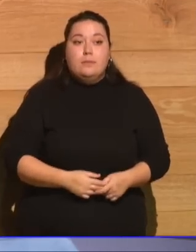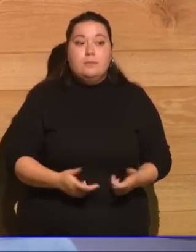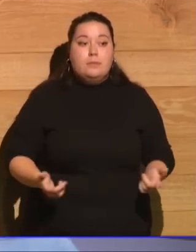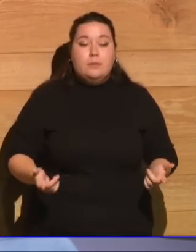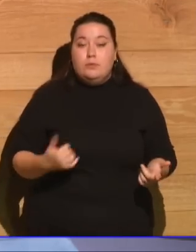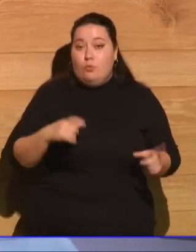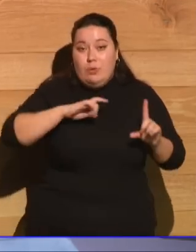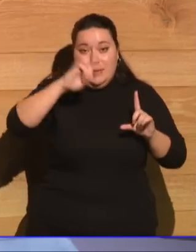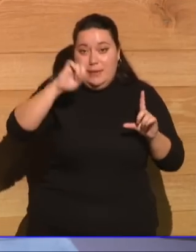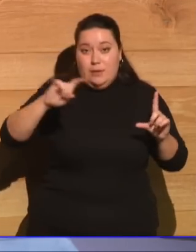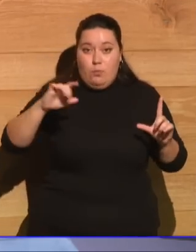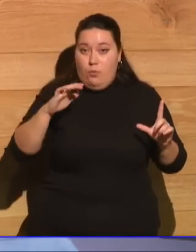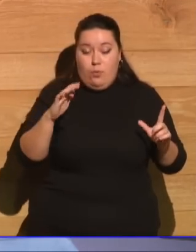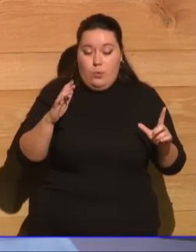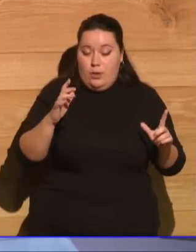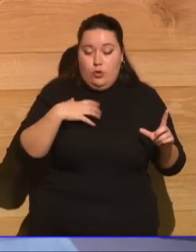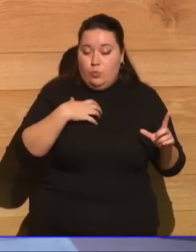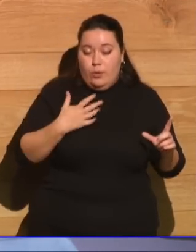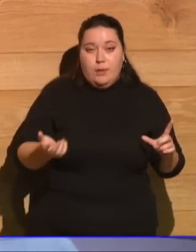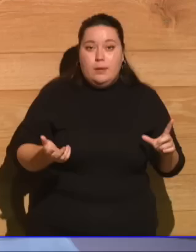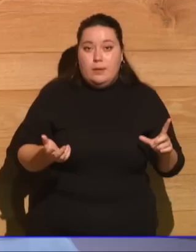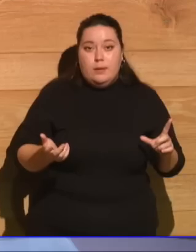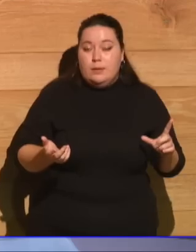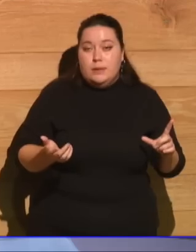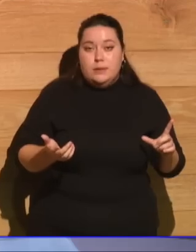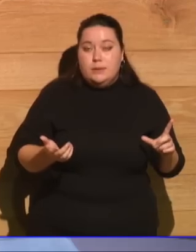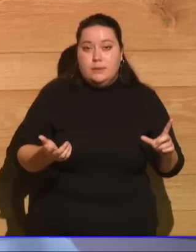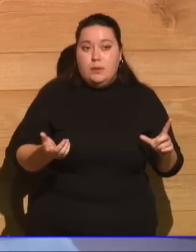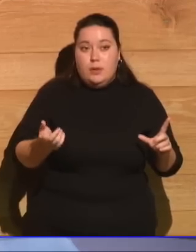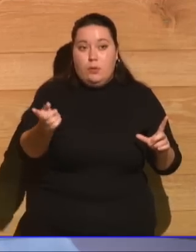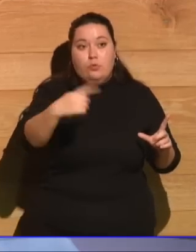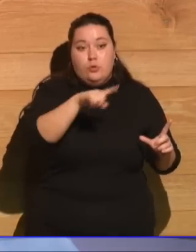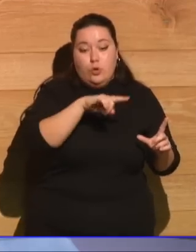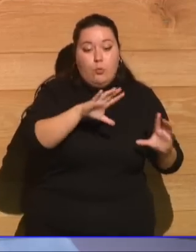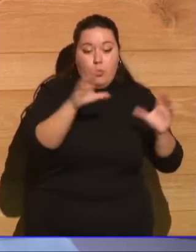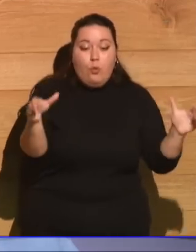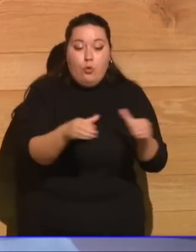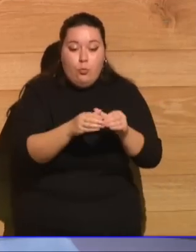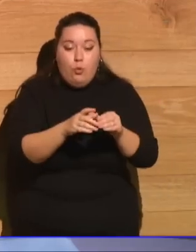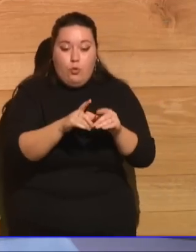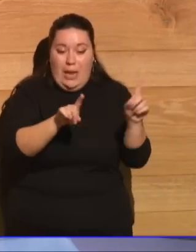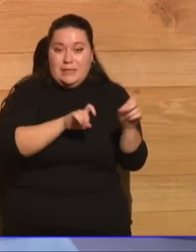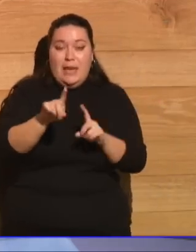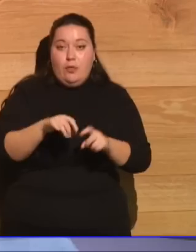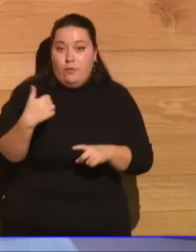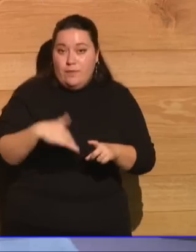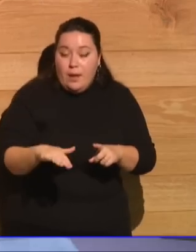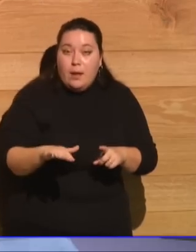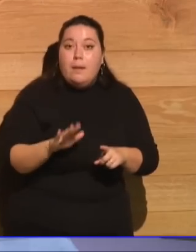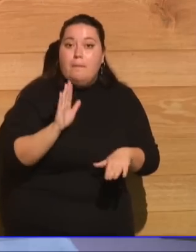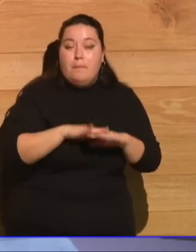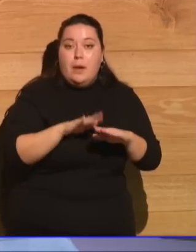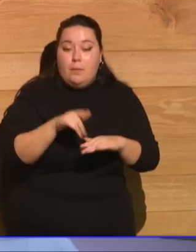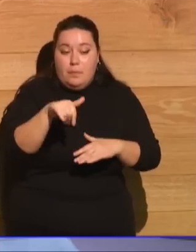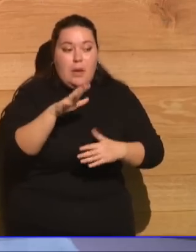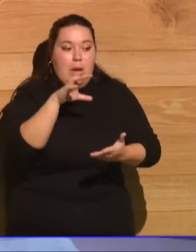es estadísticamente de una improbabilidad absoluta y de vosotros ya sois la selección de un montón que habéis sido seleccionados para poder formar parte